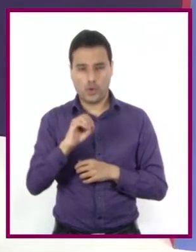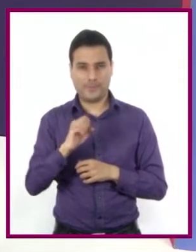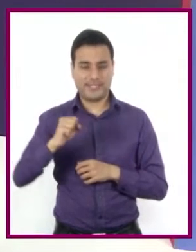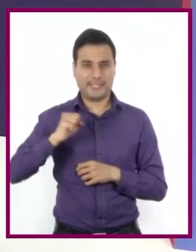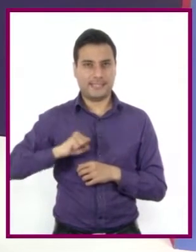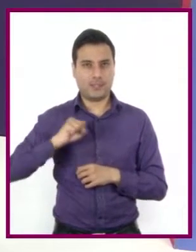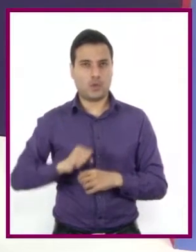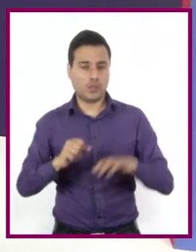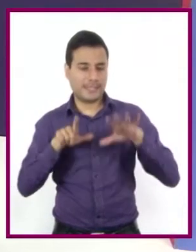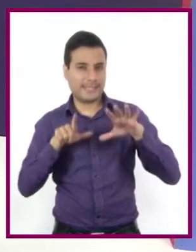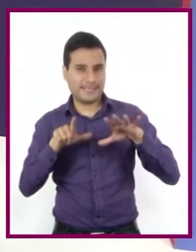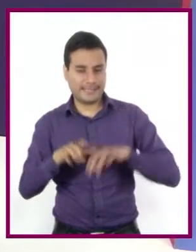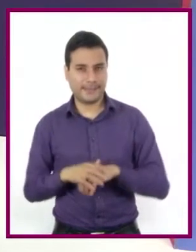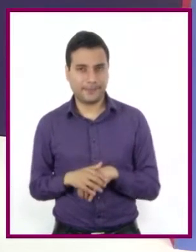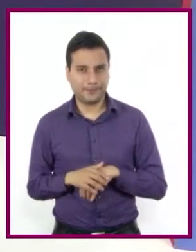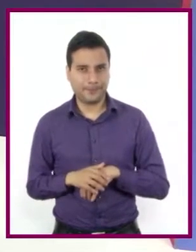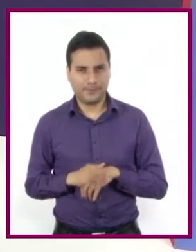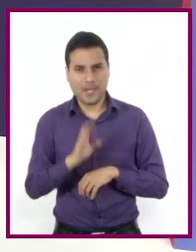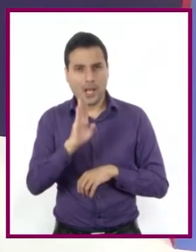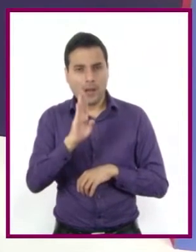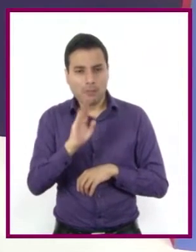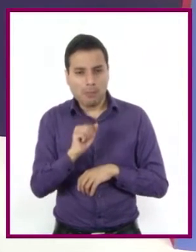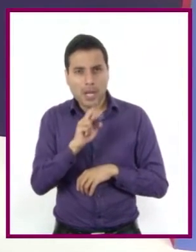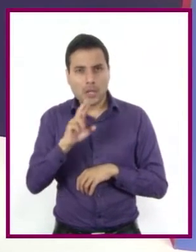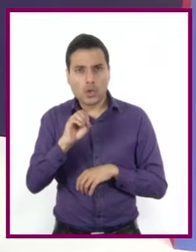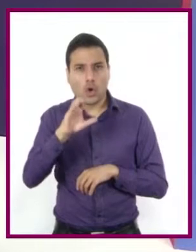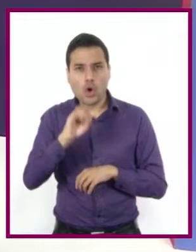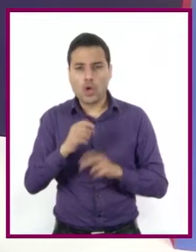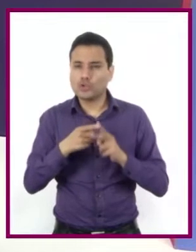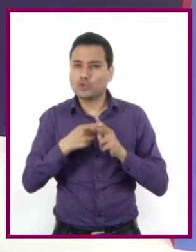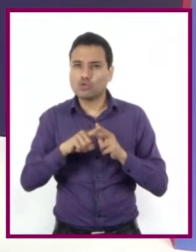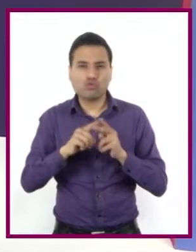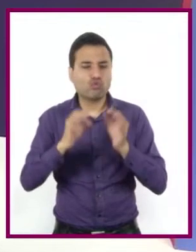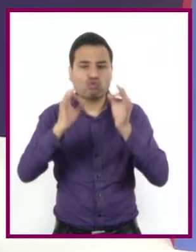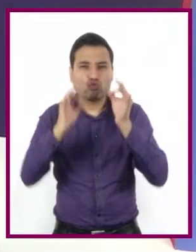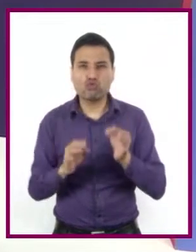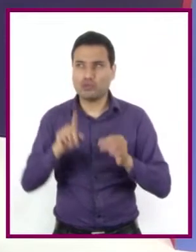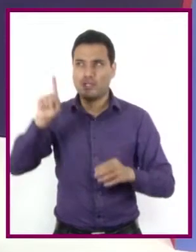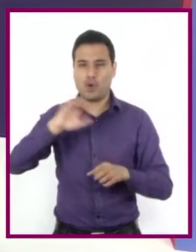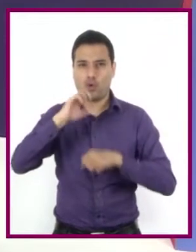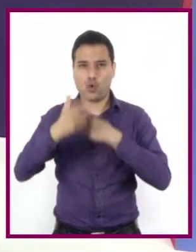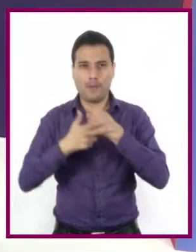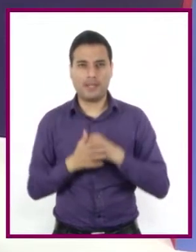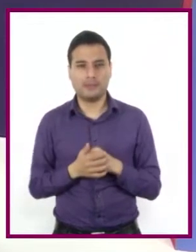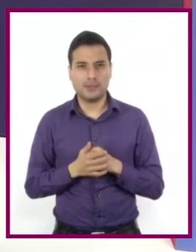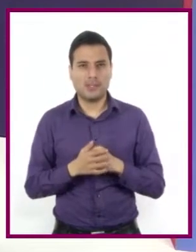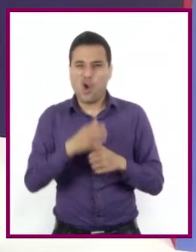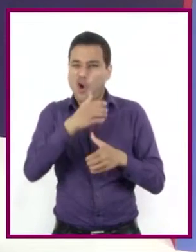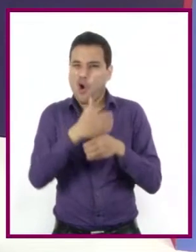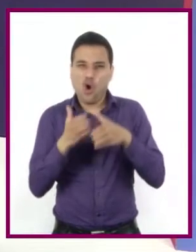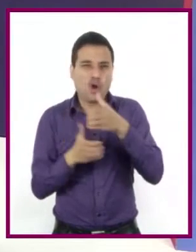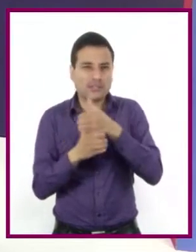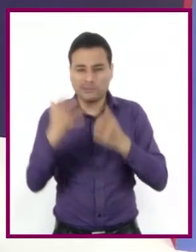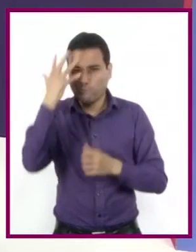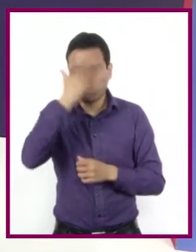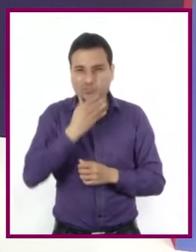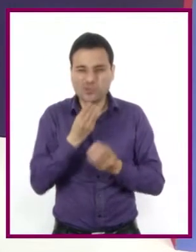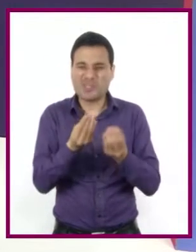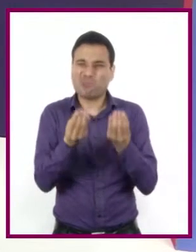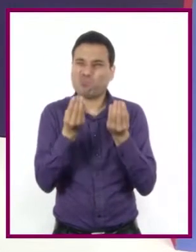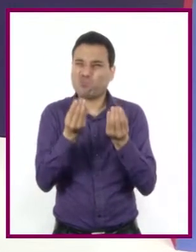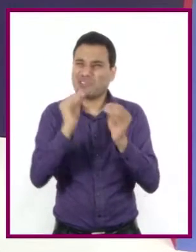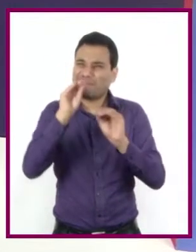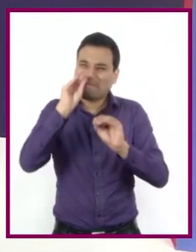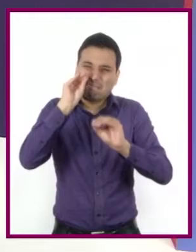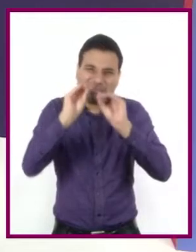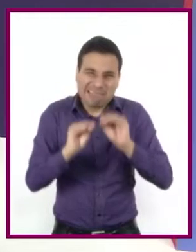XVII. El barroco había comenzado en Europa, siendo un estilo cargado de adornos en su poesía y de